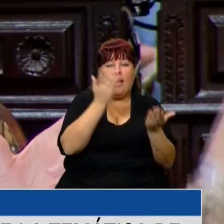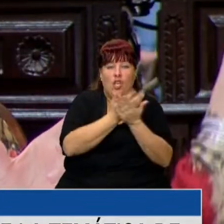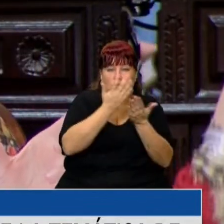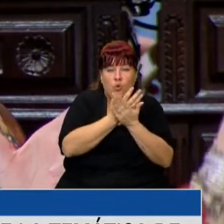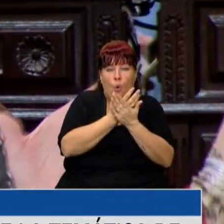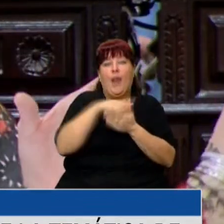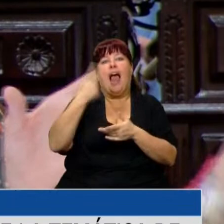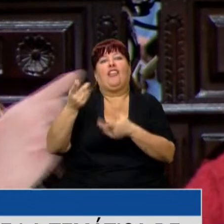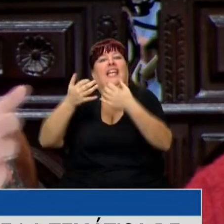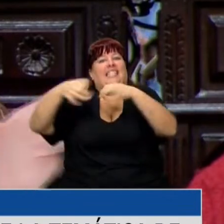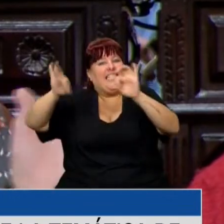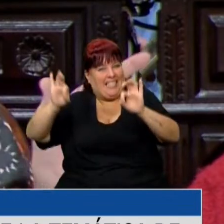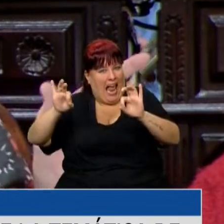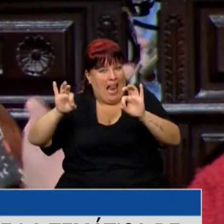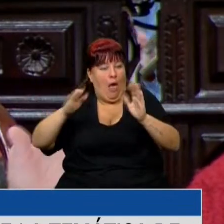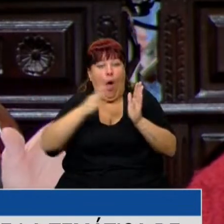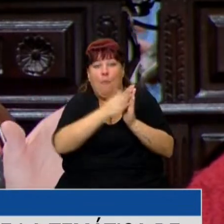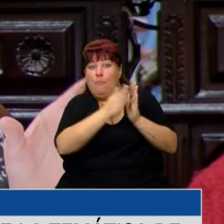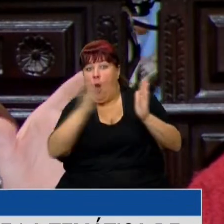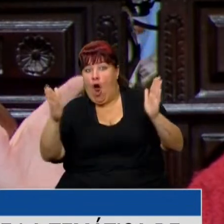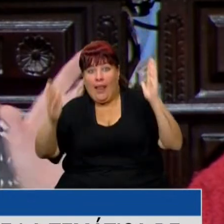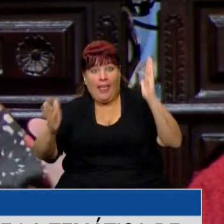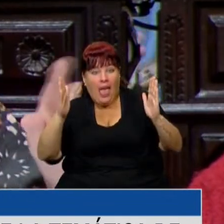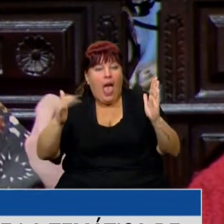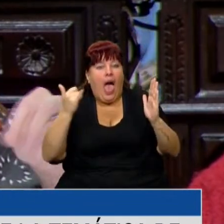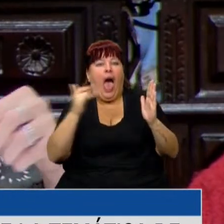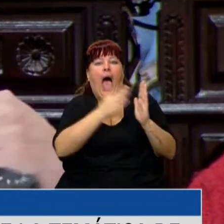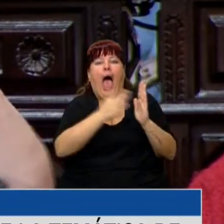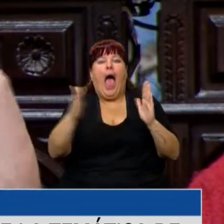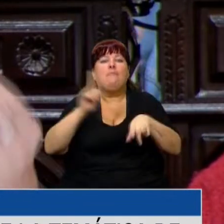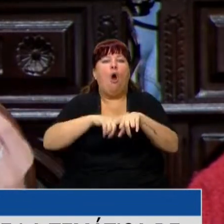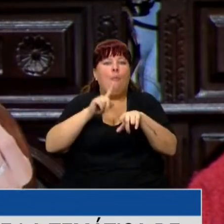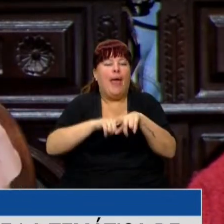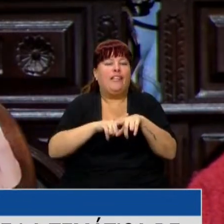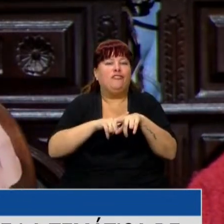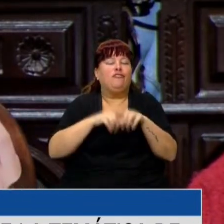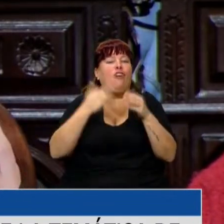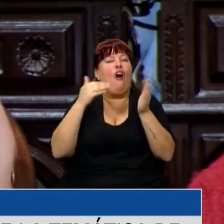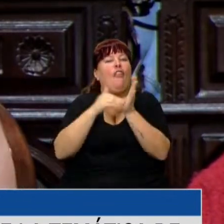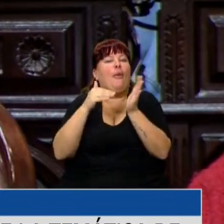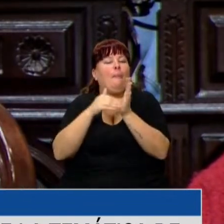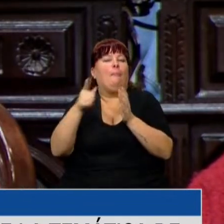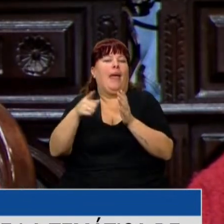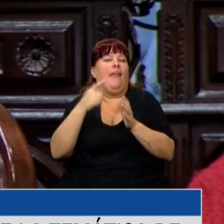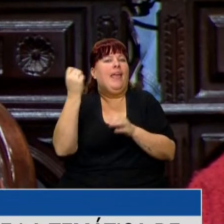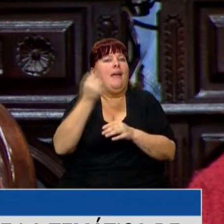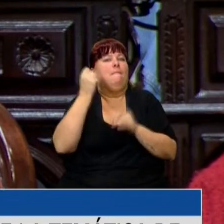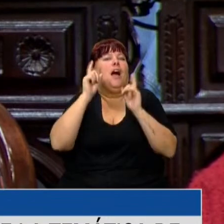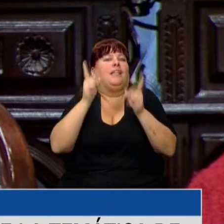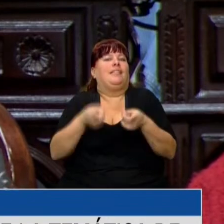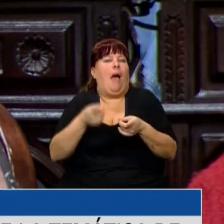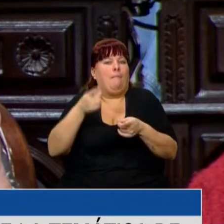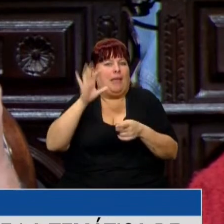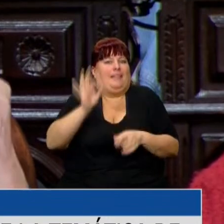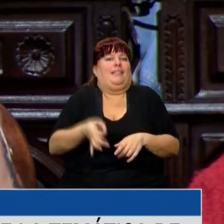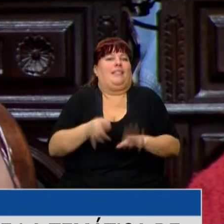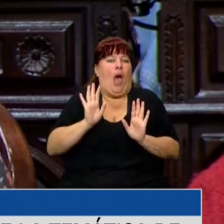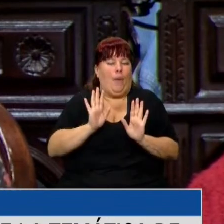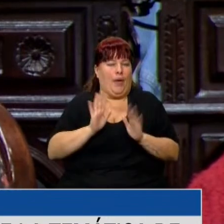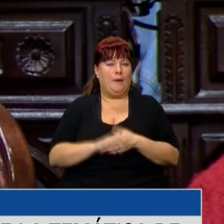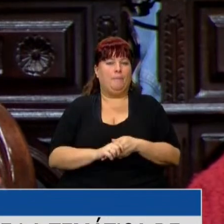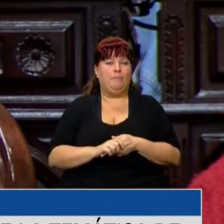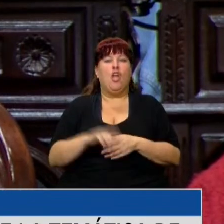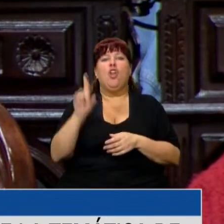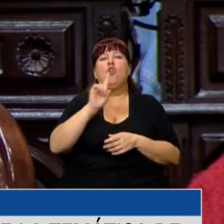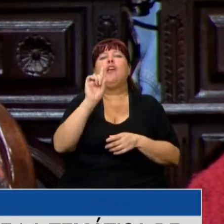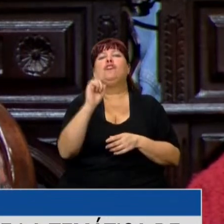la sobreviviente, porque en toda esa transición hay un proceso de subjetivación que es importante también tenerlo en cuenta, porque no es